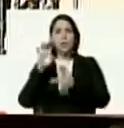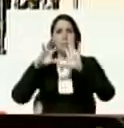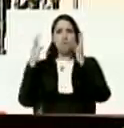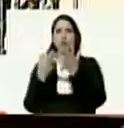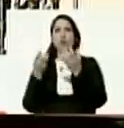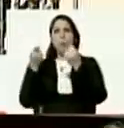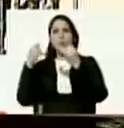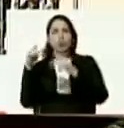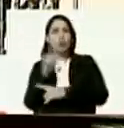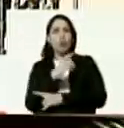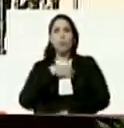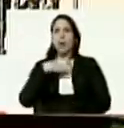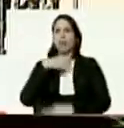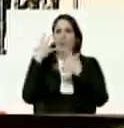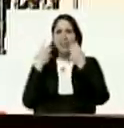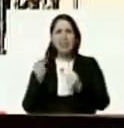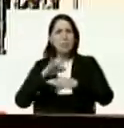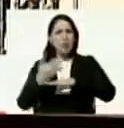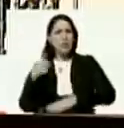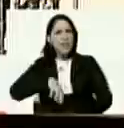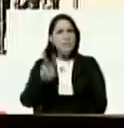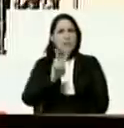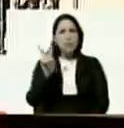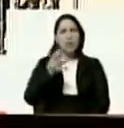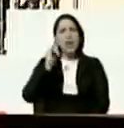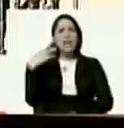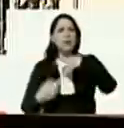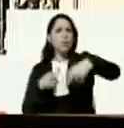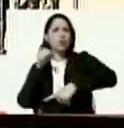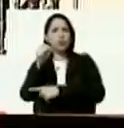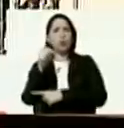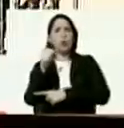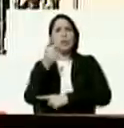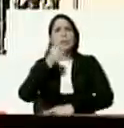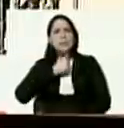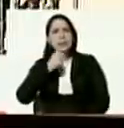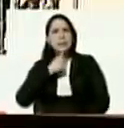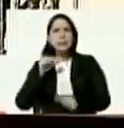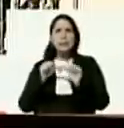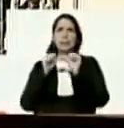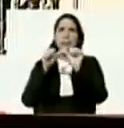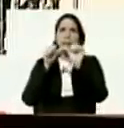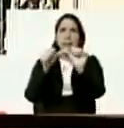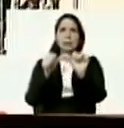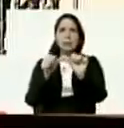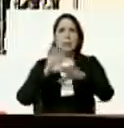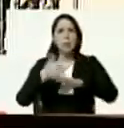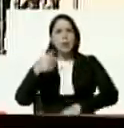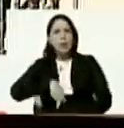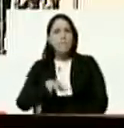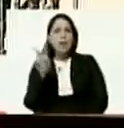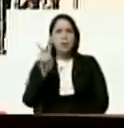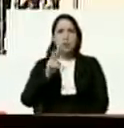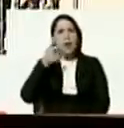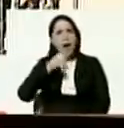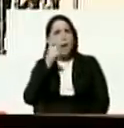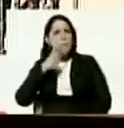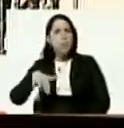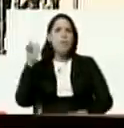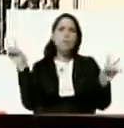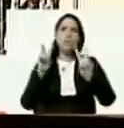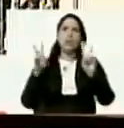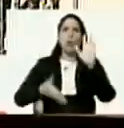pueden entender por qué en Venezuela hay una revolución que resiste, por qué en Venezuela hay un pueblo